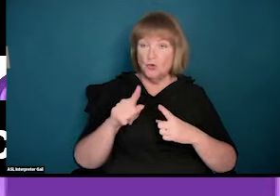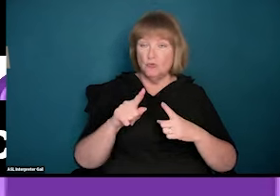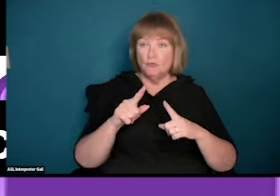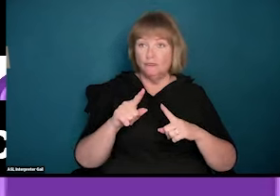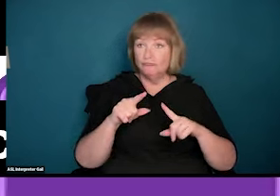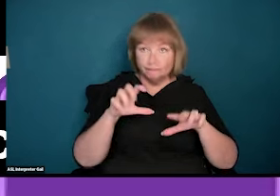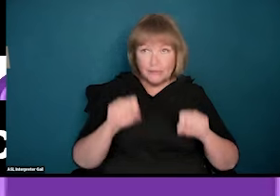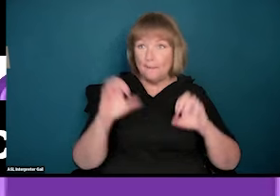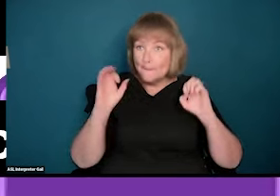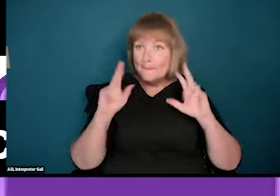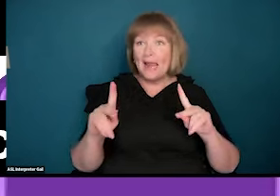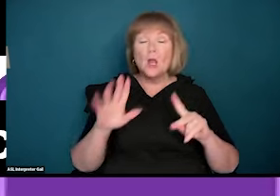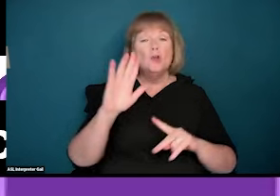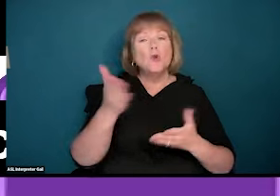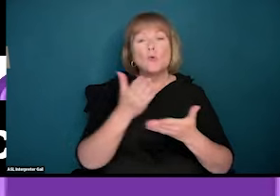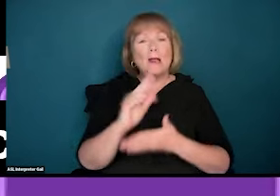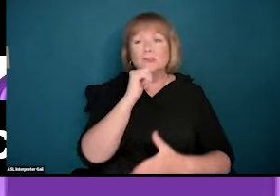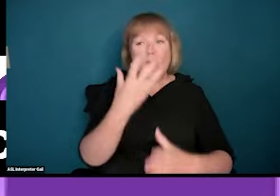documento